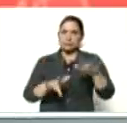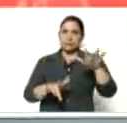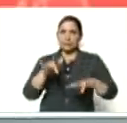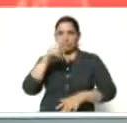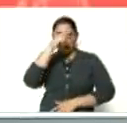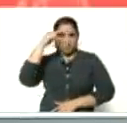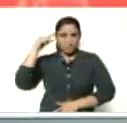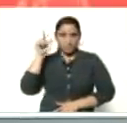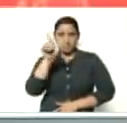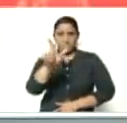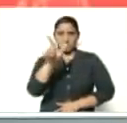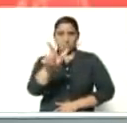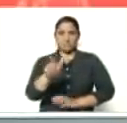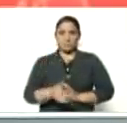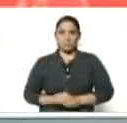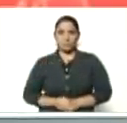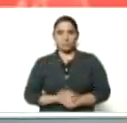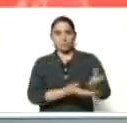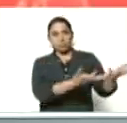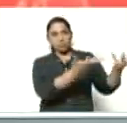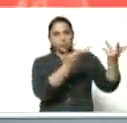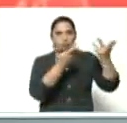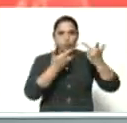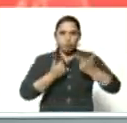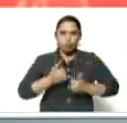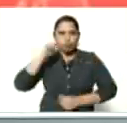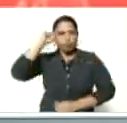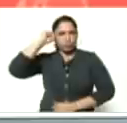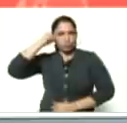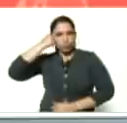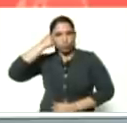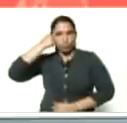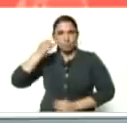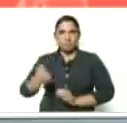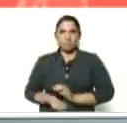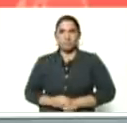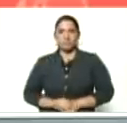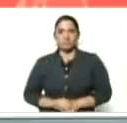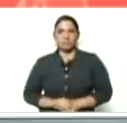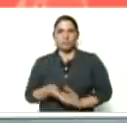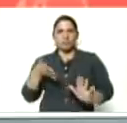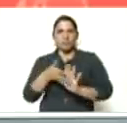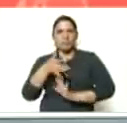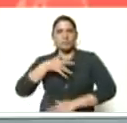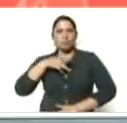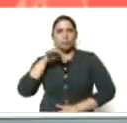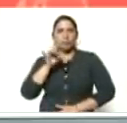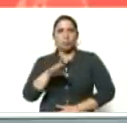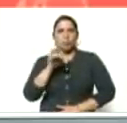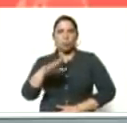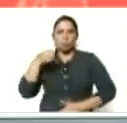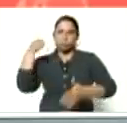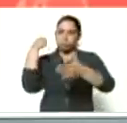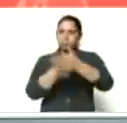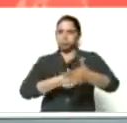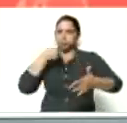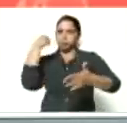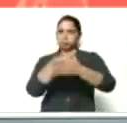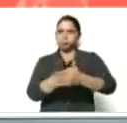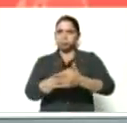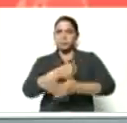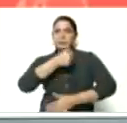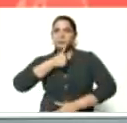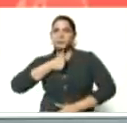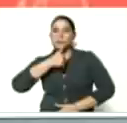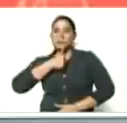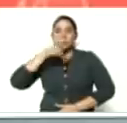Partido Socialista Unido de Venezuela, nos diera su reflexión del dolor, de la lucha, de la resistencia